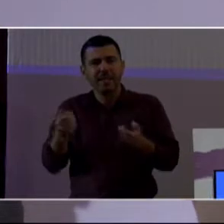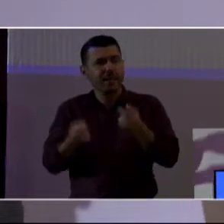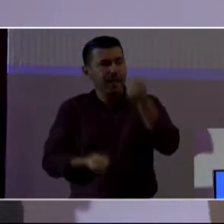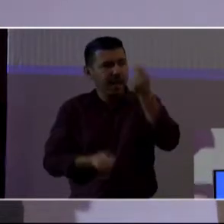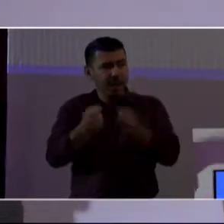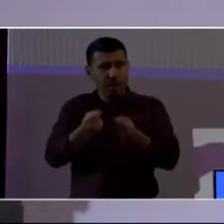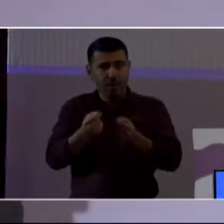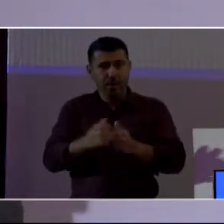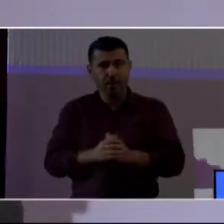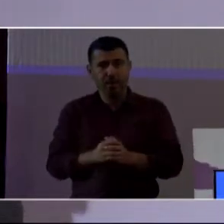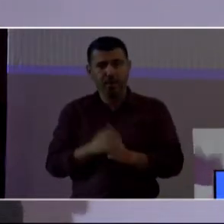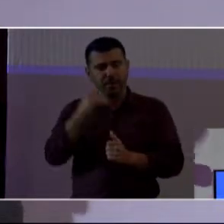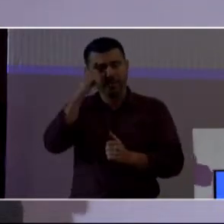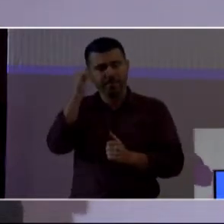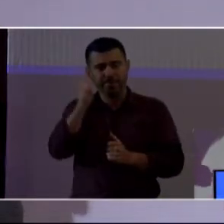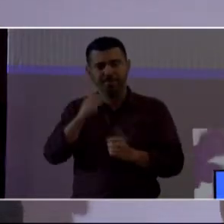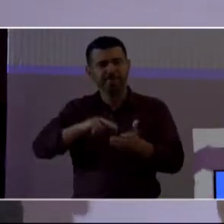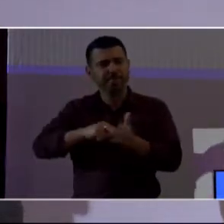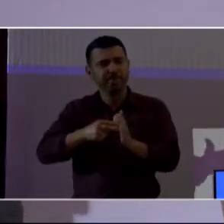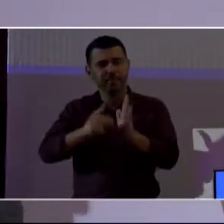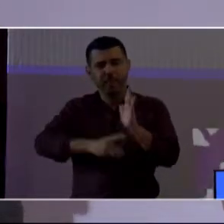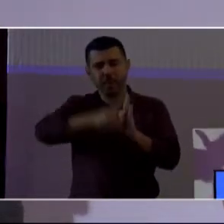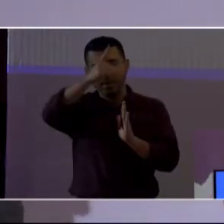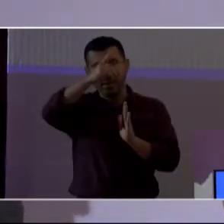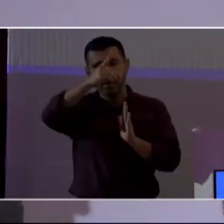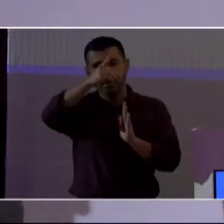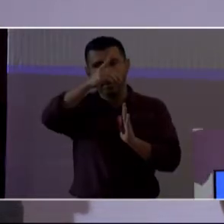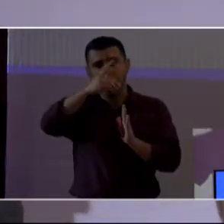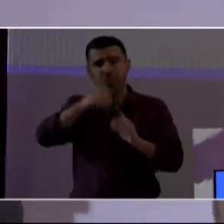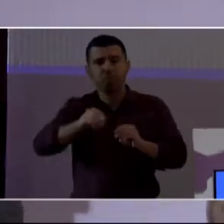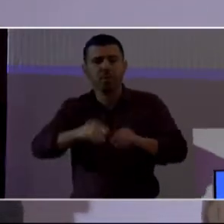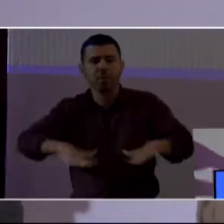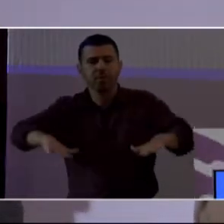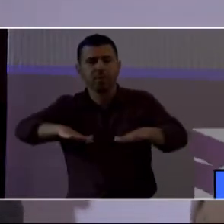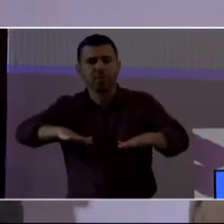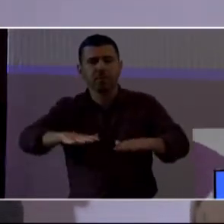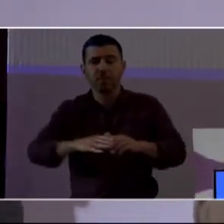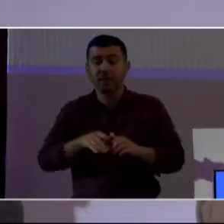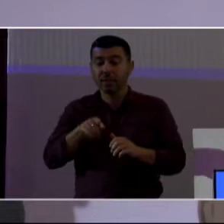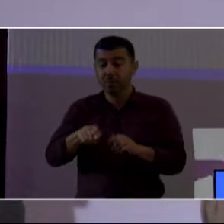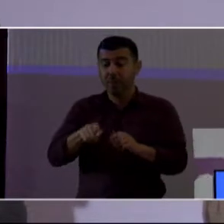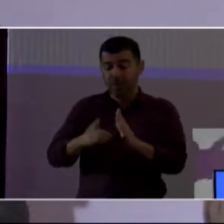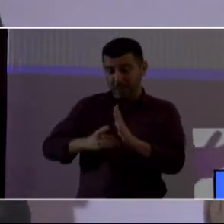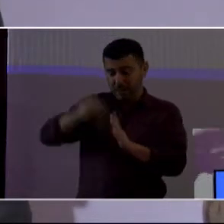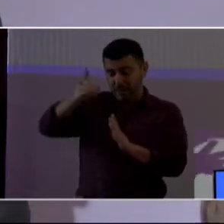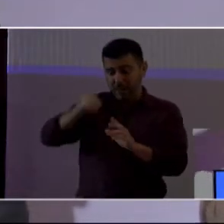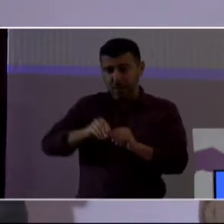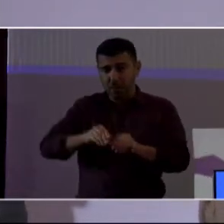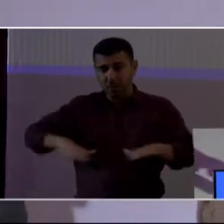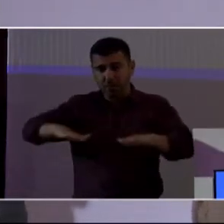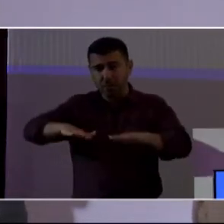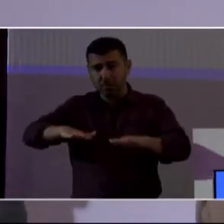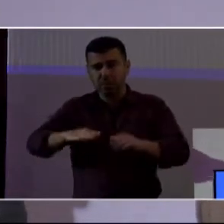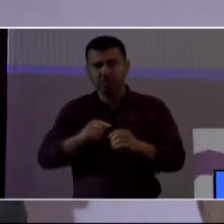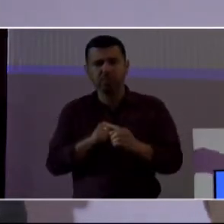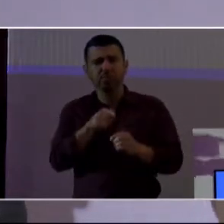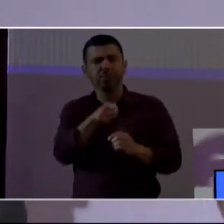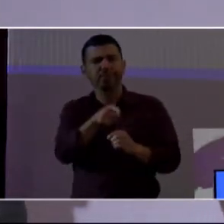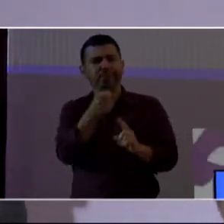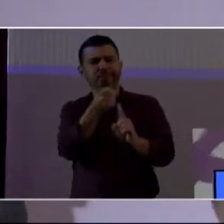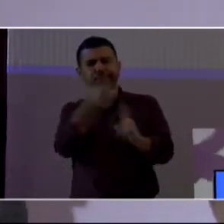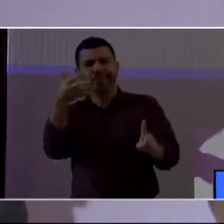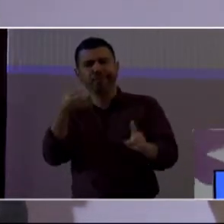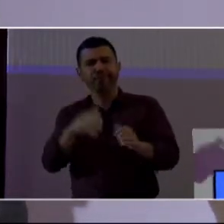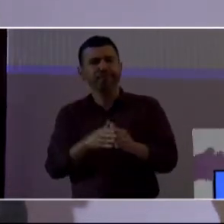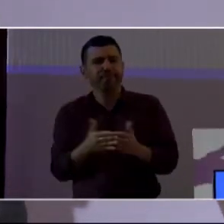cosmovisión del desarrollo territorial. Y no entender qué es la cosmovisión del desarrollo territorial hace que se choque el sector empresarial,